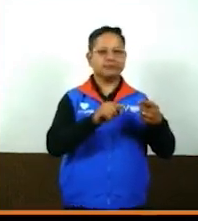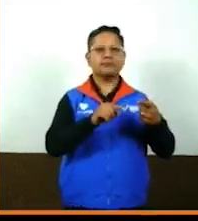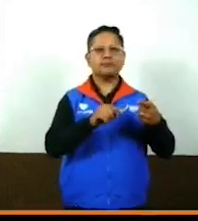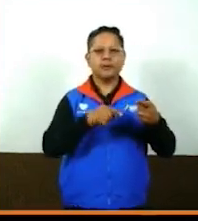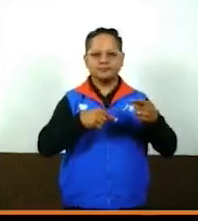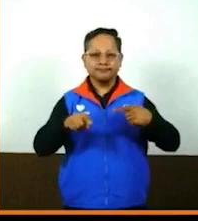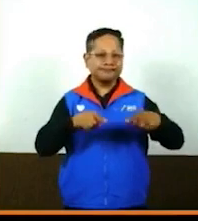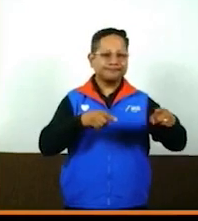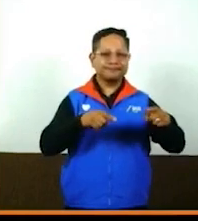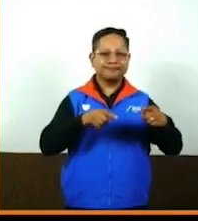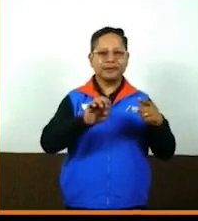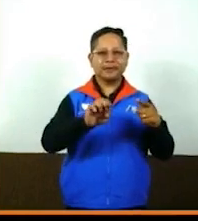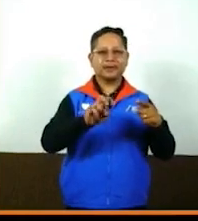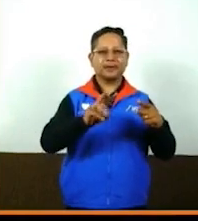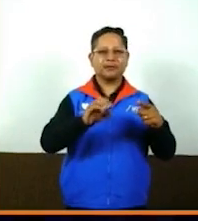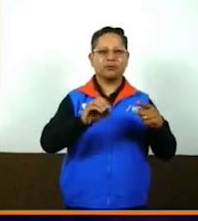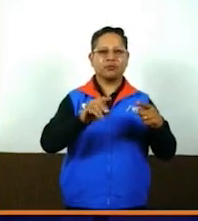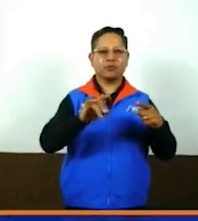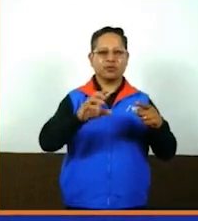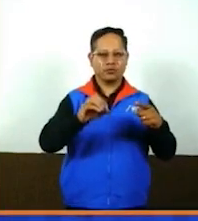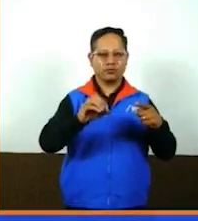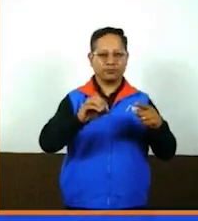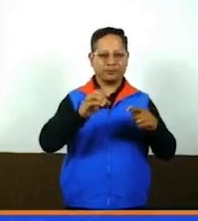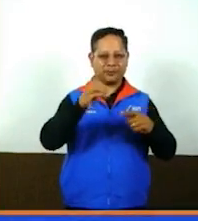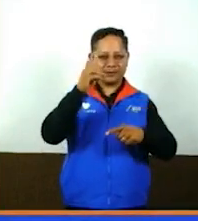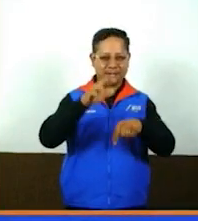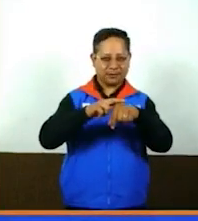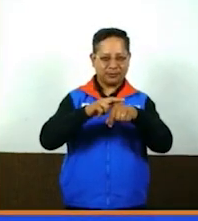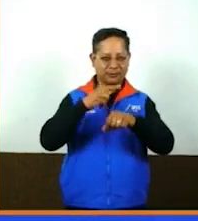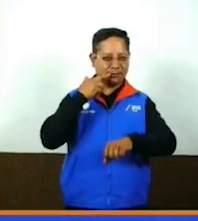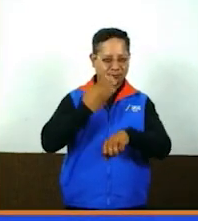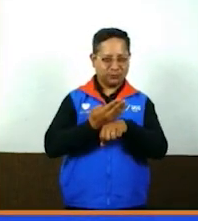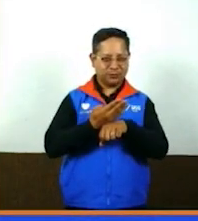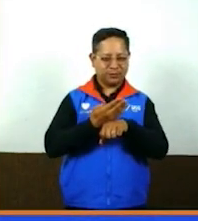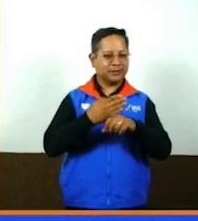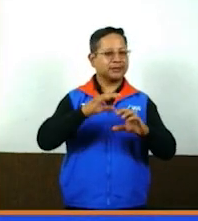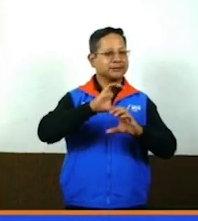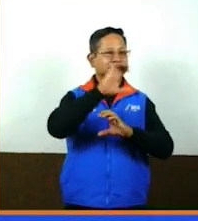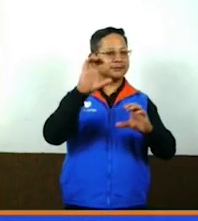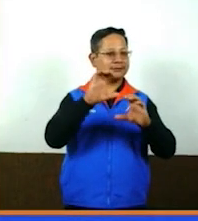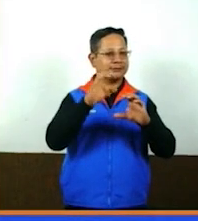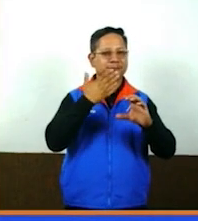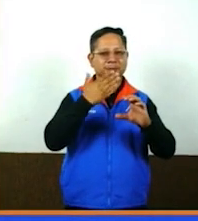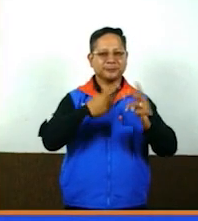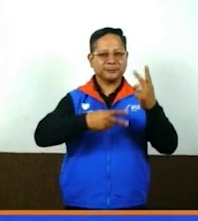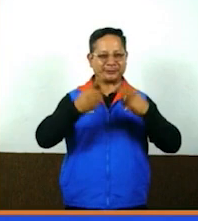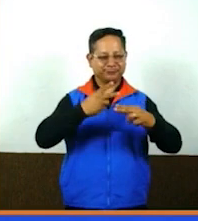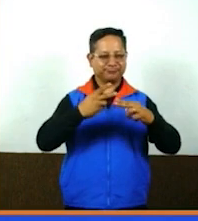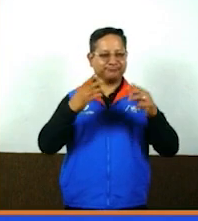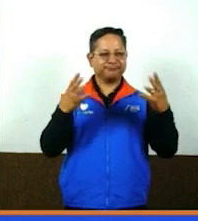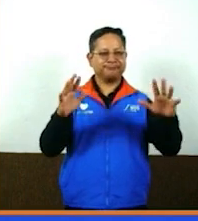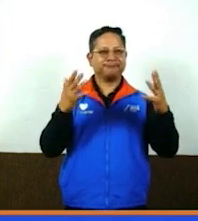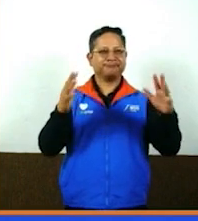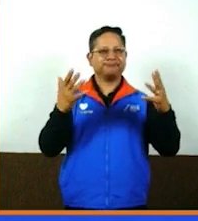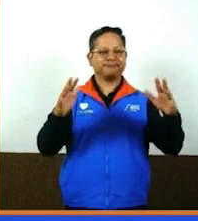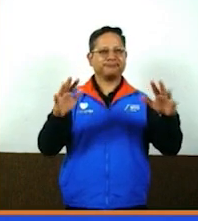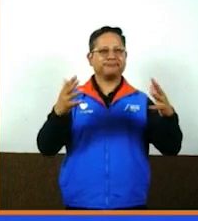moderador, Evodio Sánchez Rodríguez, nuestro director de responsabilidad social del CEMEFI. Bienvenido, Evodio.